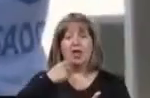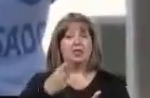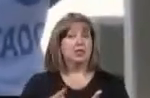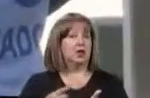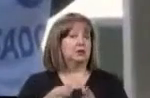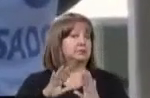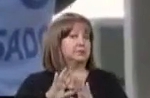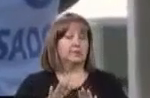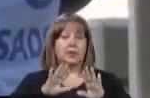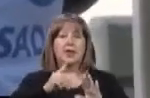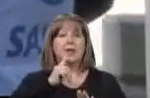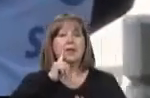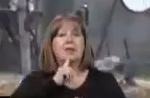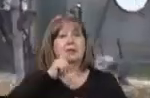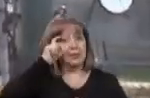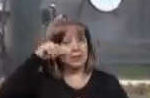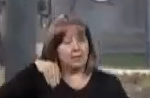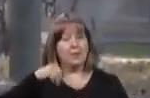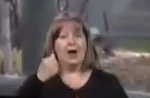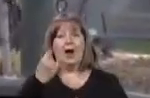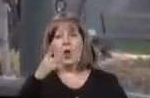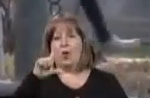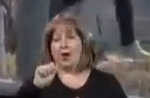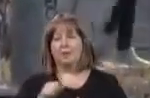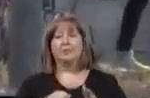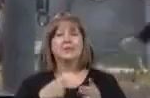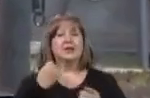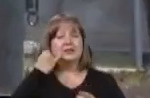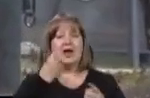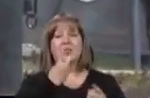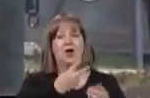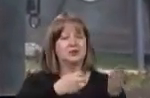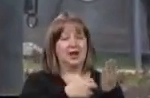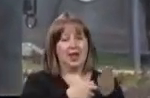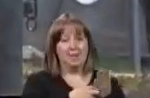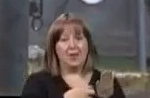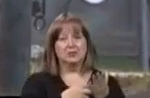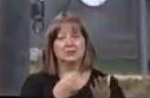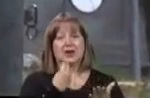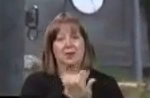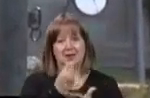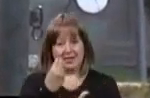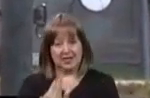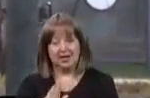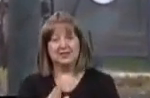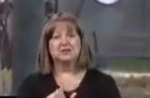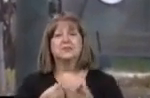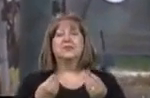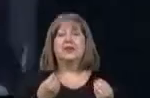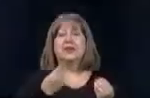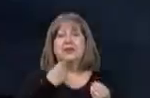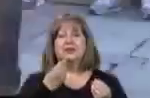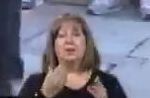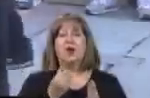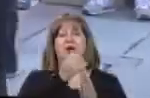convalidó el llamado ítem aula en dos casos en que referentes gremiales habían discutido la incidencia de